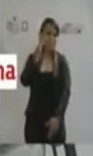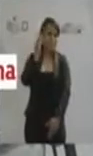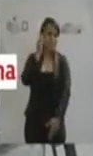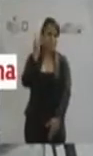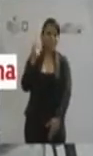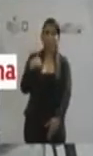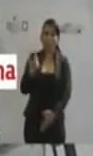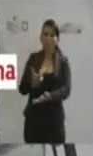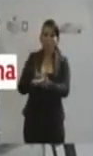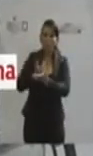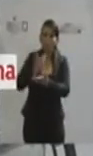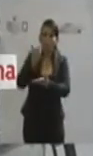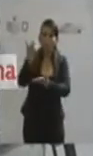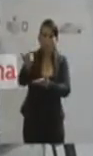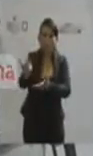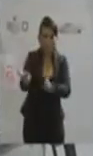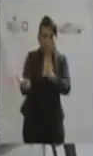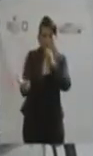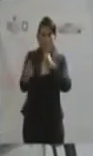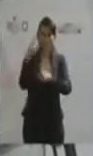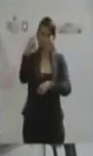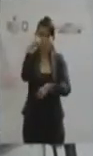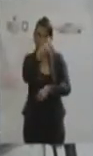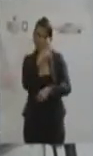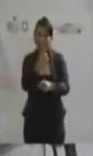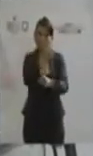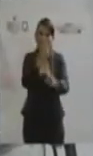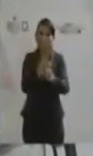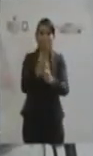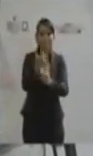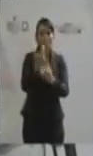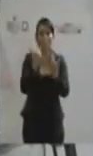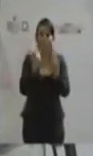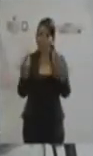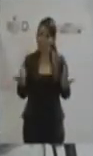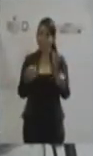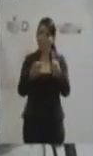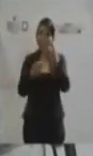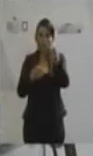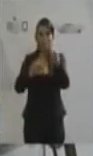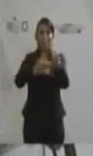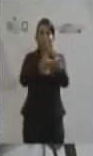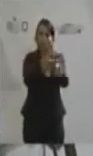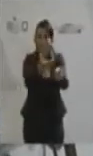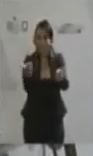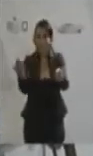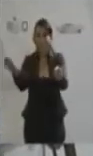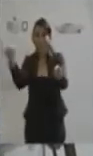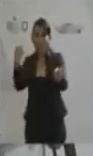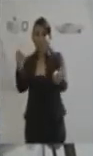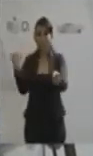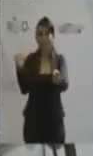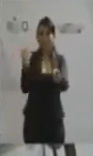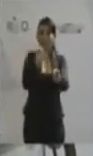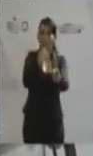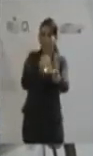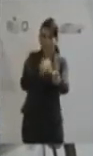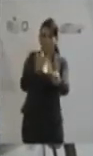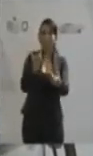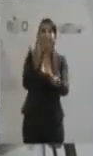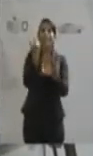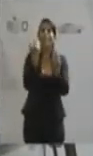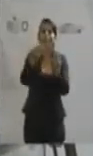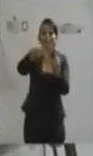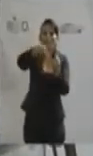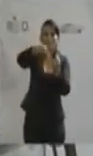es muy difícil no tienen la oportunidad de hacerlo tú campesino que me has dicho que no tienes ni la semilla